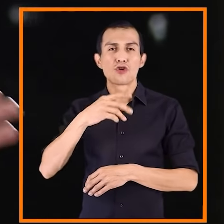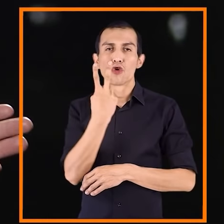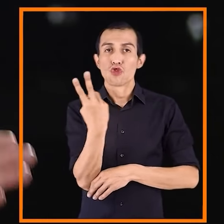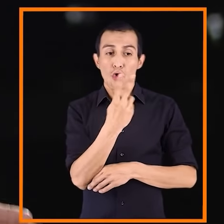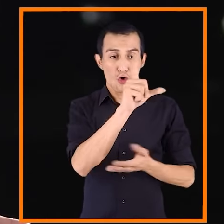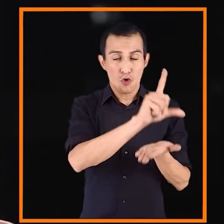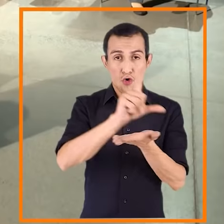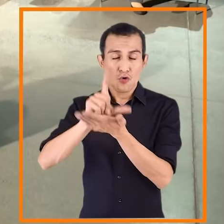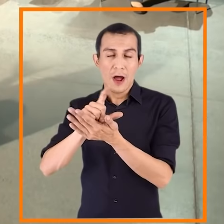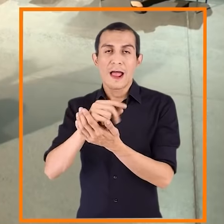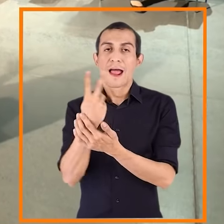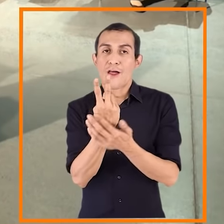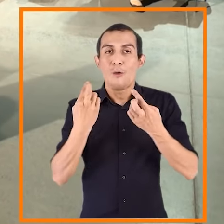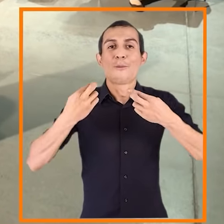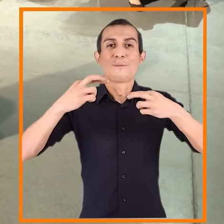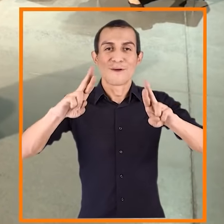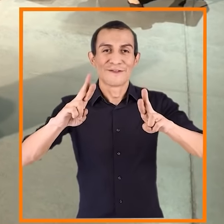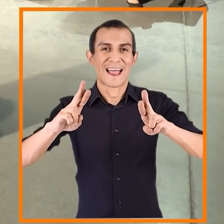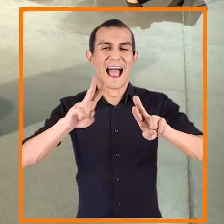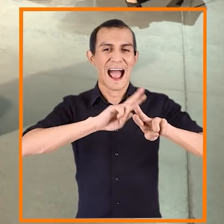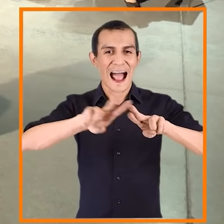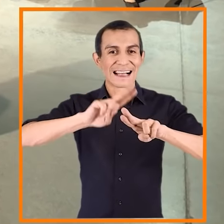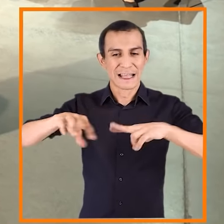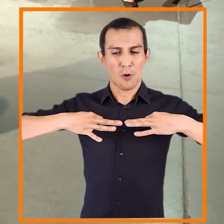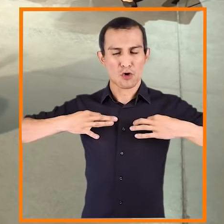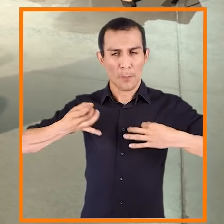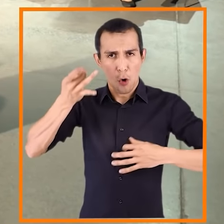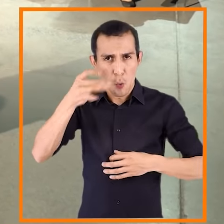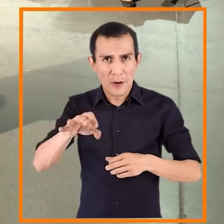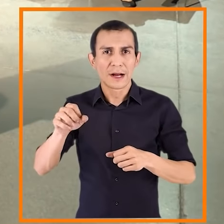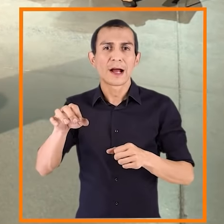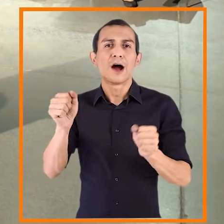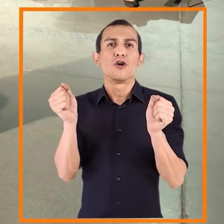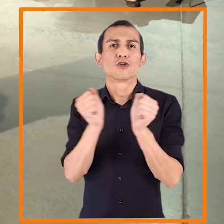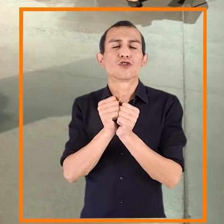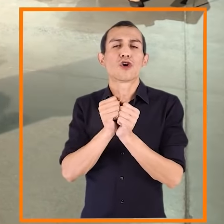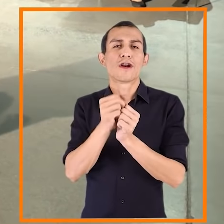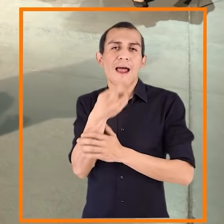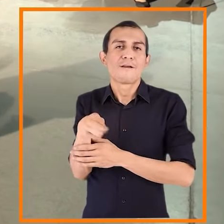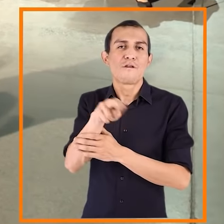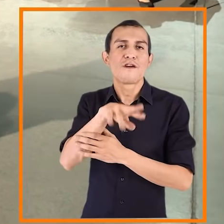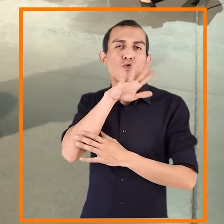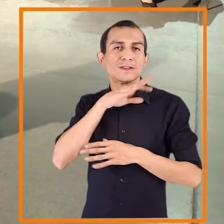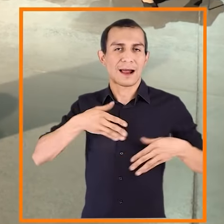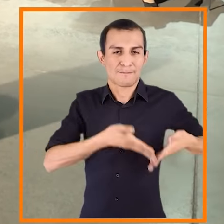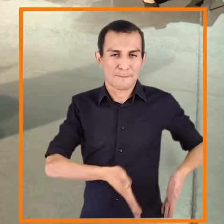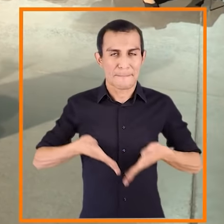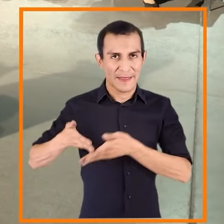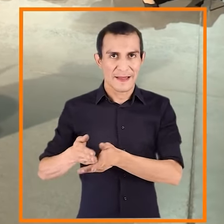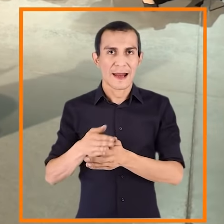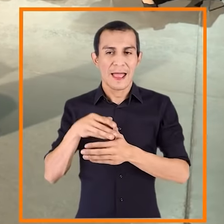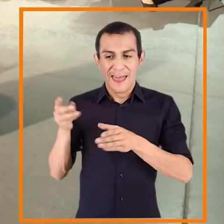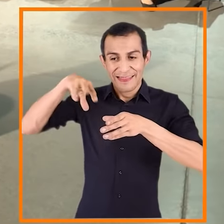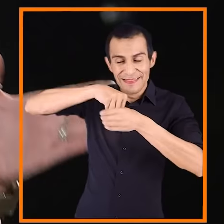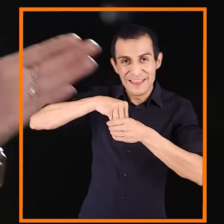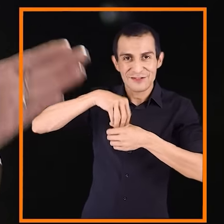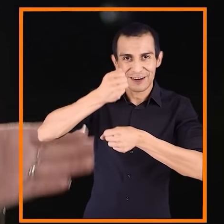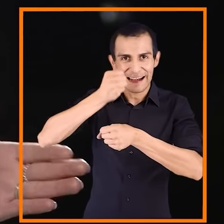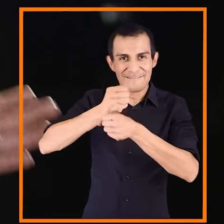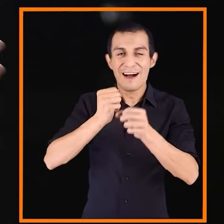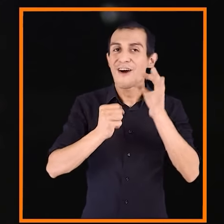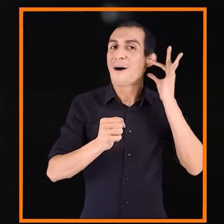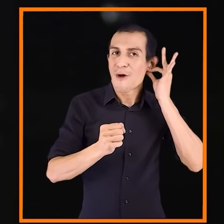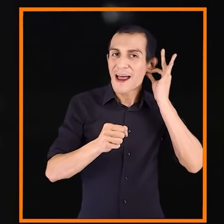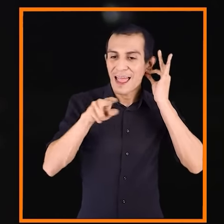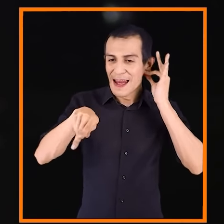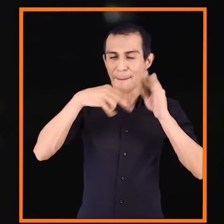transformamos ambos escenarios en una oportunidad. Creamos prendas de vestir únicas a partir del upcycling de jeans en desuso, integrando en el proceso de confección